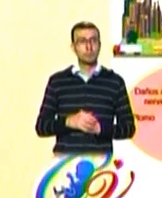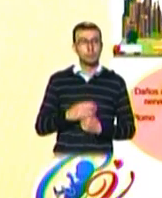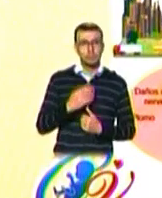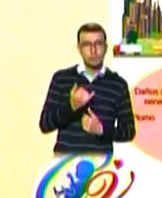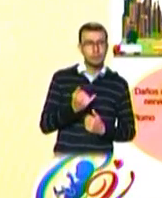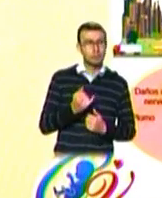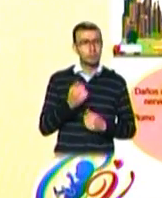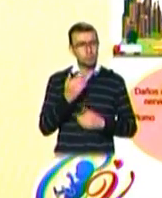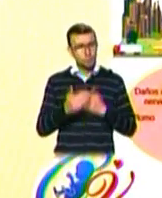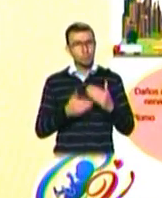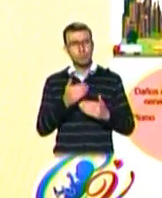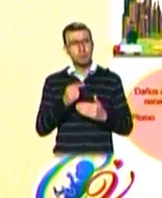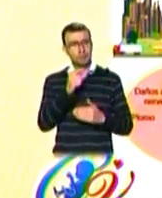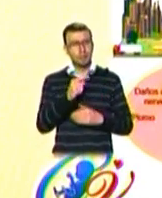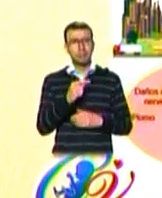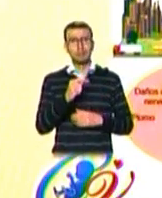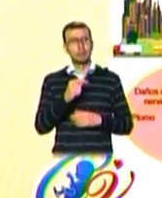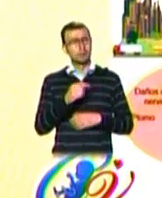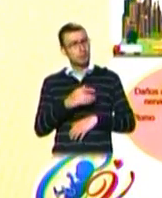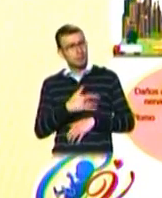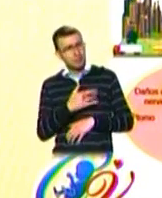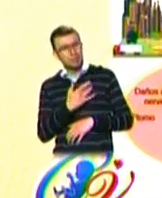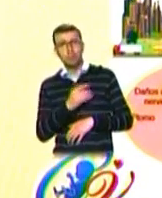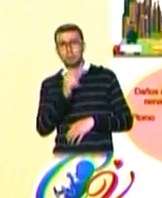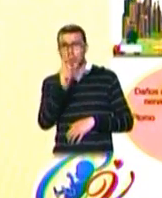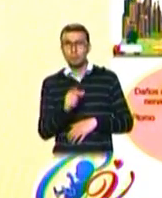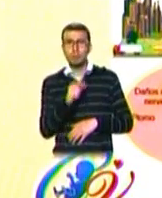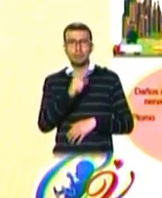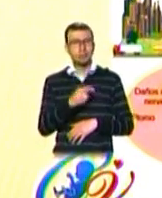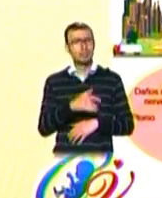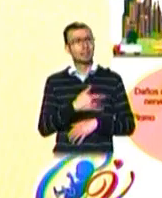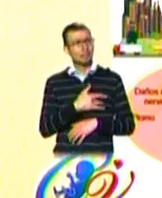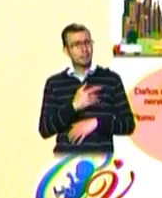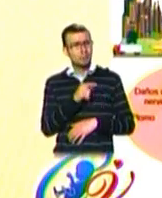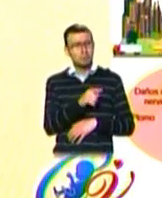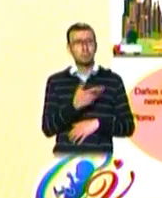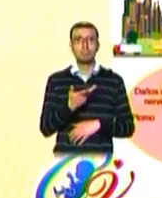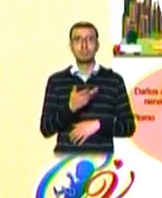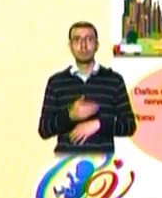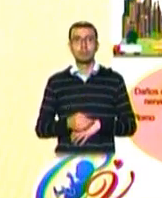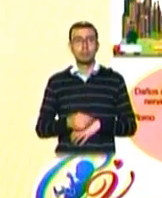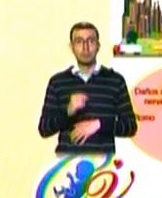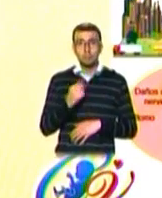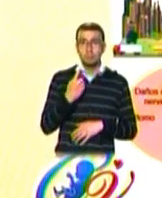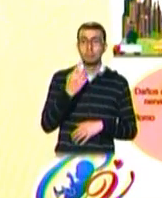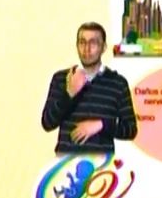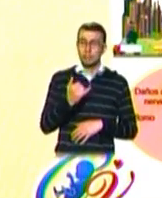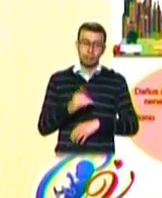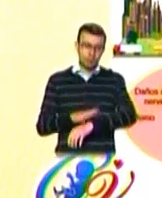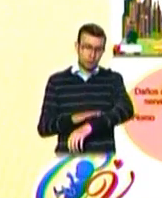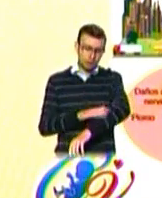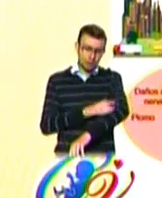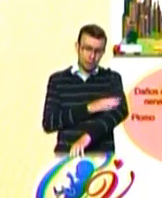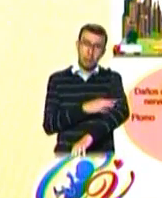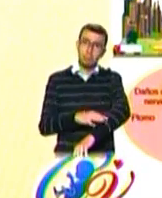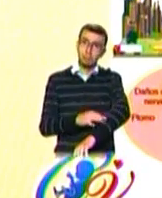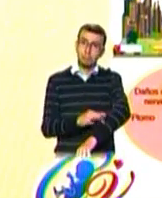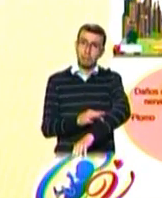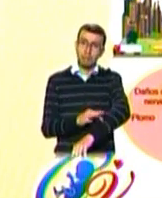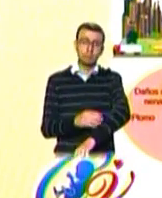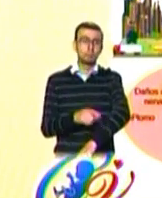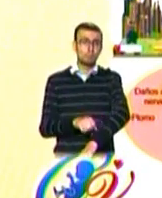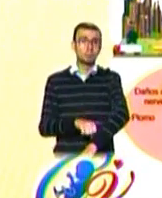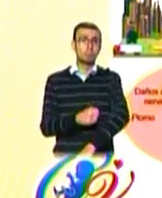vamos, los síntomas frecuentes que puede tener una persona, claro, puede hacer problemas dermatológicos, puede hacer